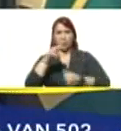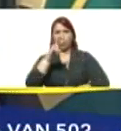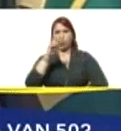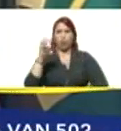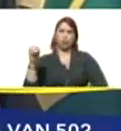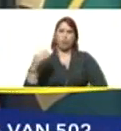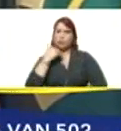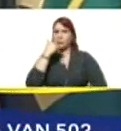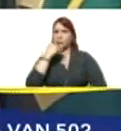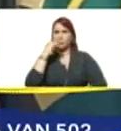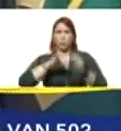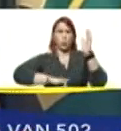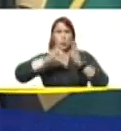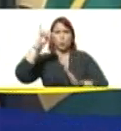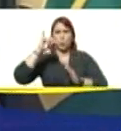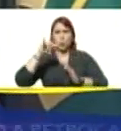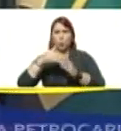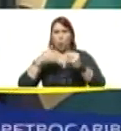barril.